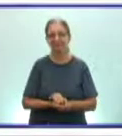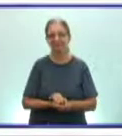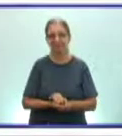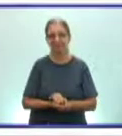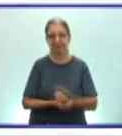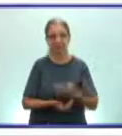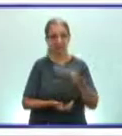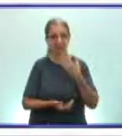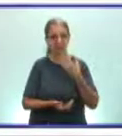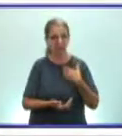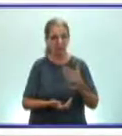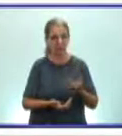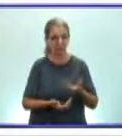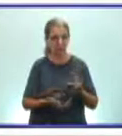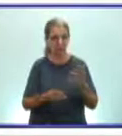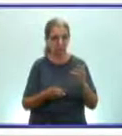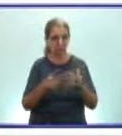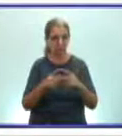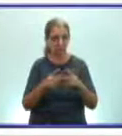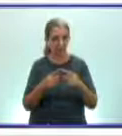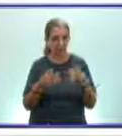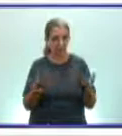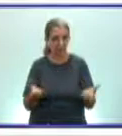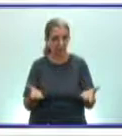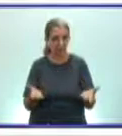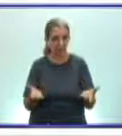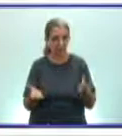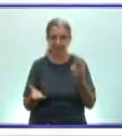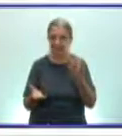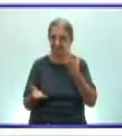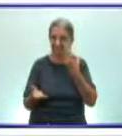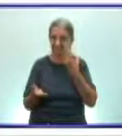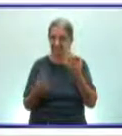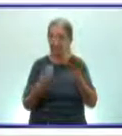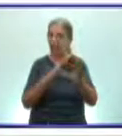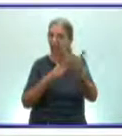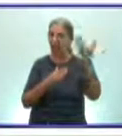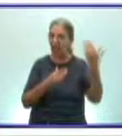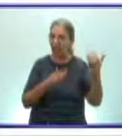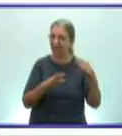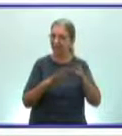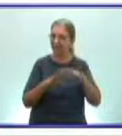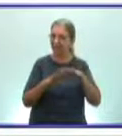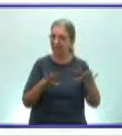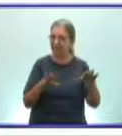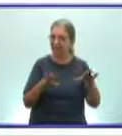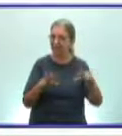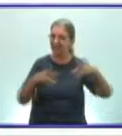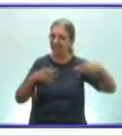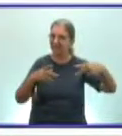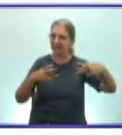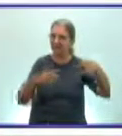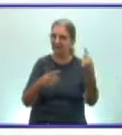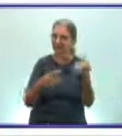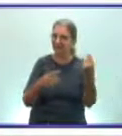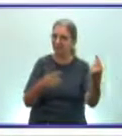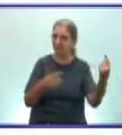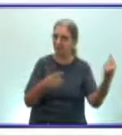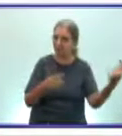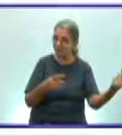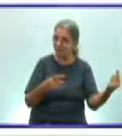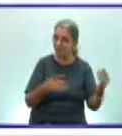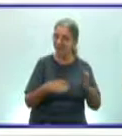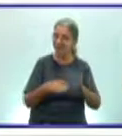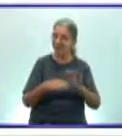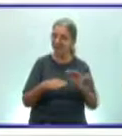¿Cómo entonces calcular el promedio? Fíjense que ya ustedes conocen la cantidad de veces que se repiten cada uno de